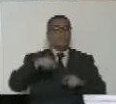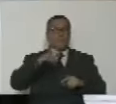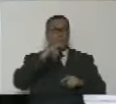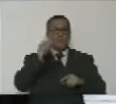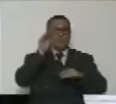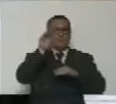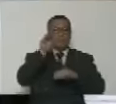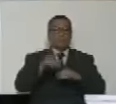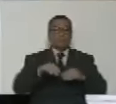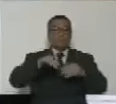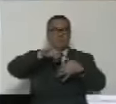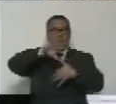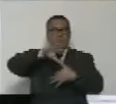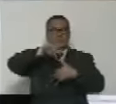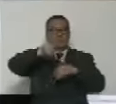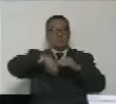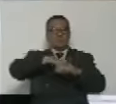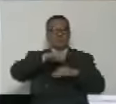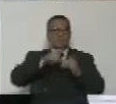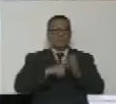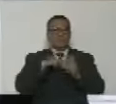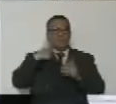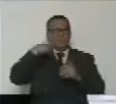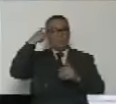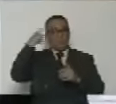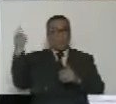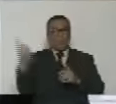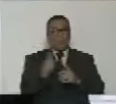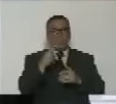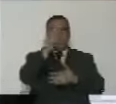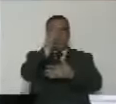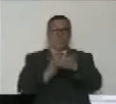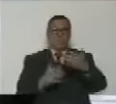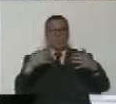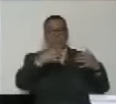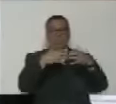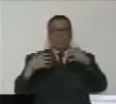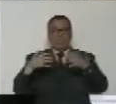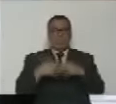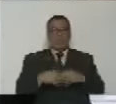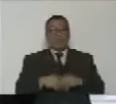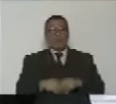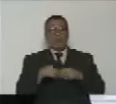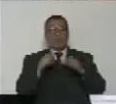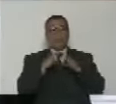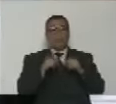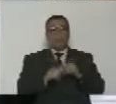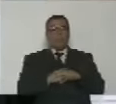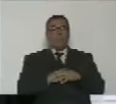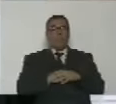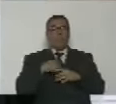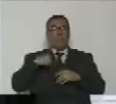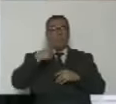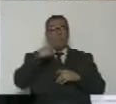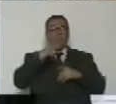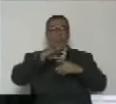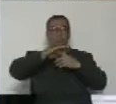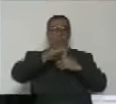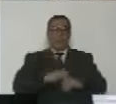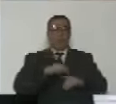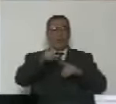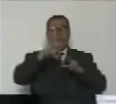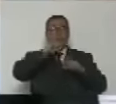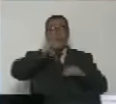el futuro de América Latina. Pretende traer la división, la guerra, la provocación. Pretende humillar